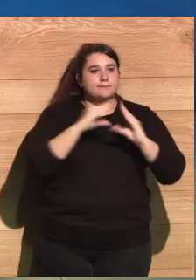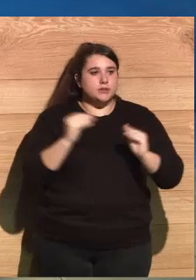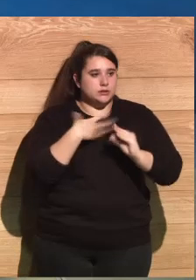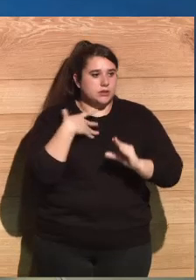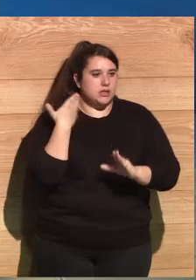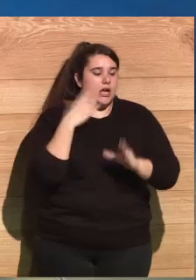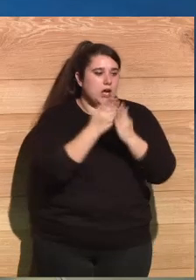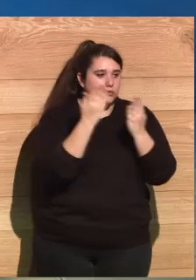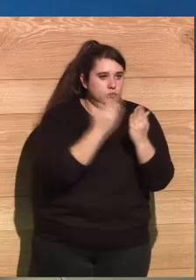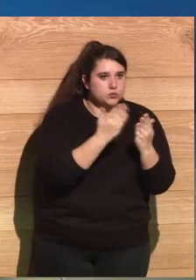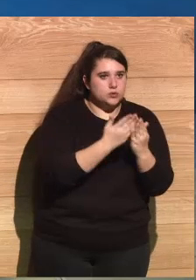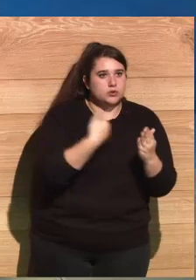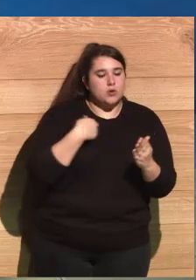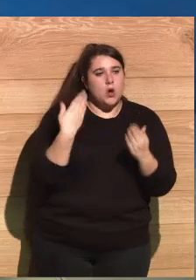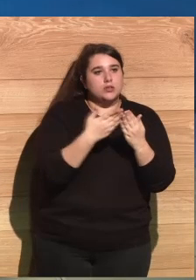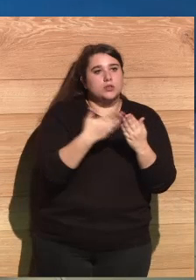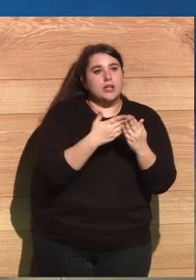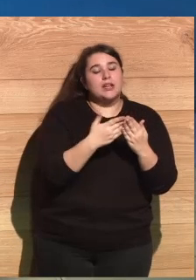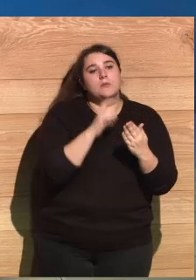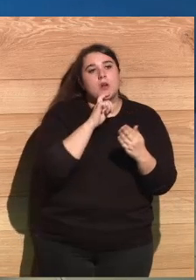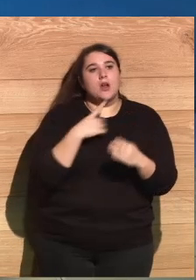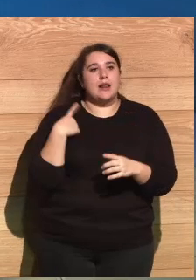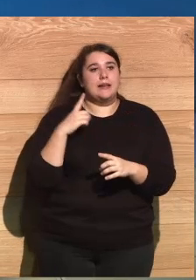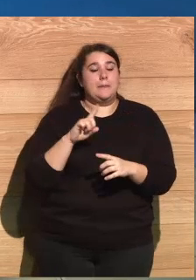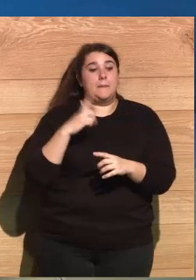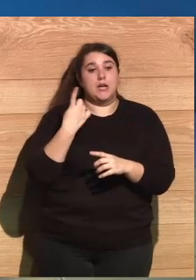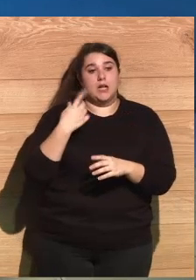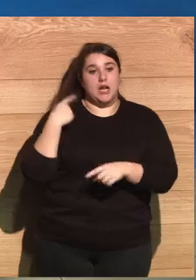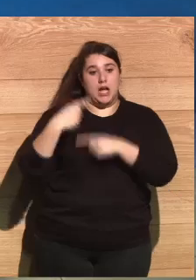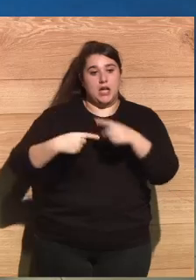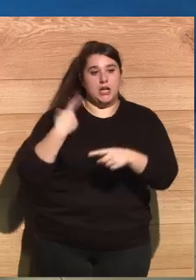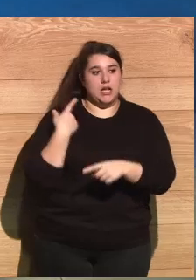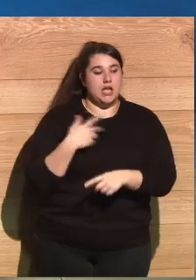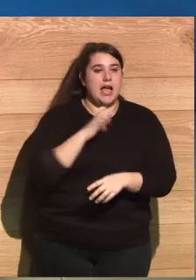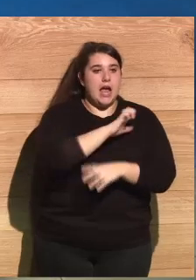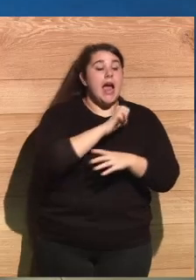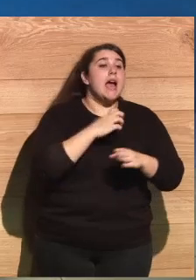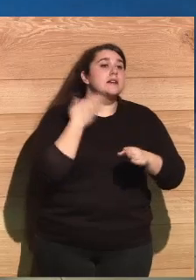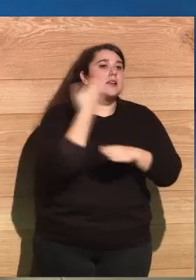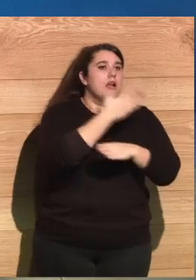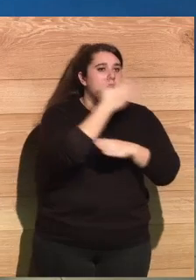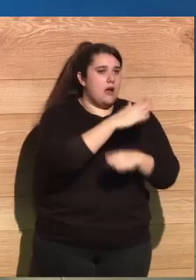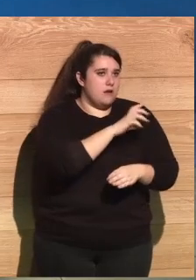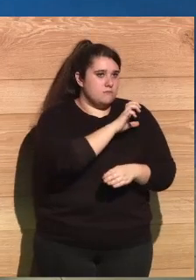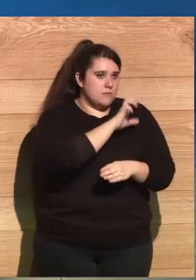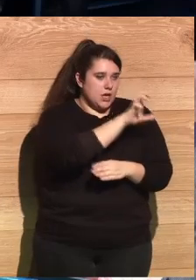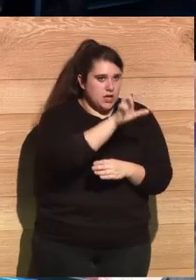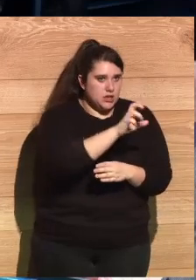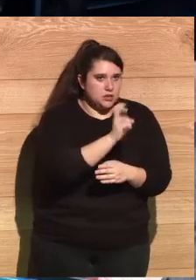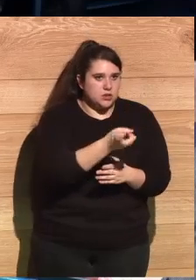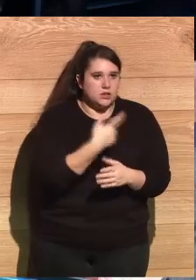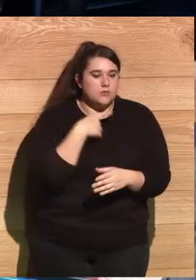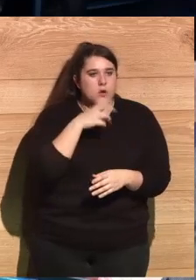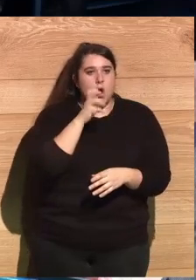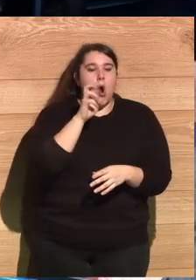curiosidad académica. Yo fui estudiante de la primera generación, de la segunda generación de los Erasmus ECTS, que generó